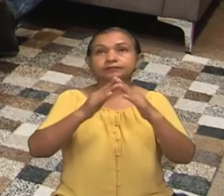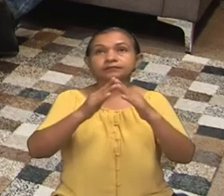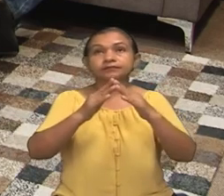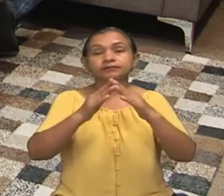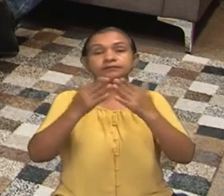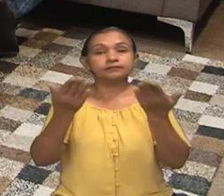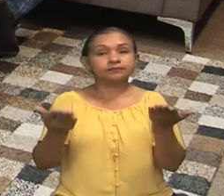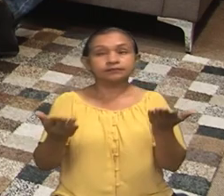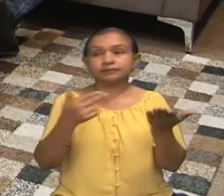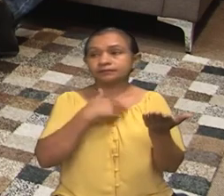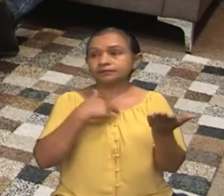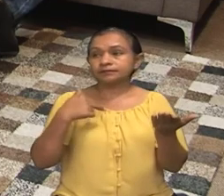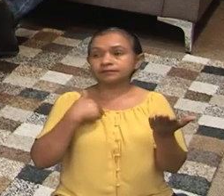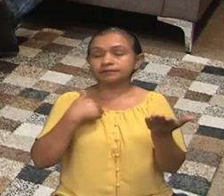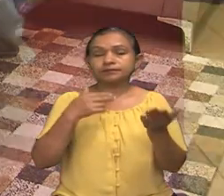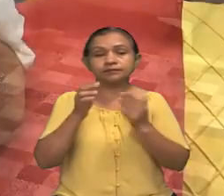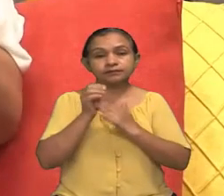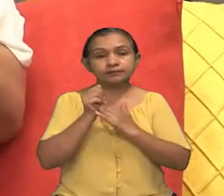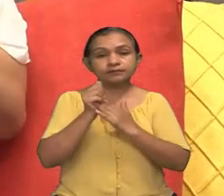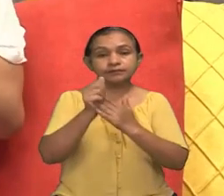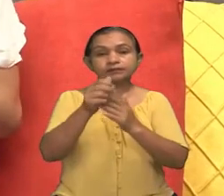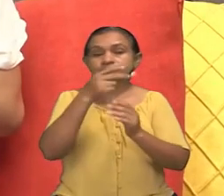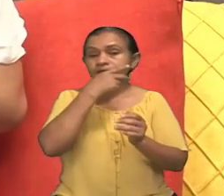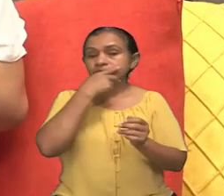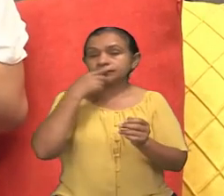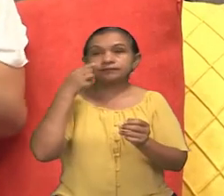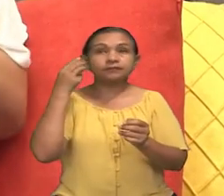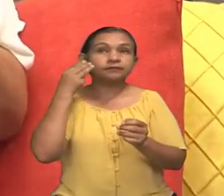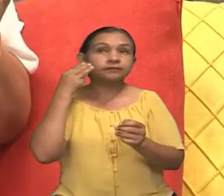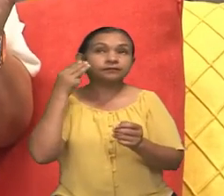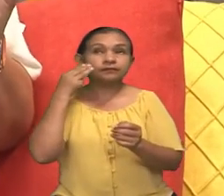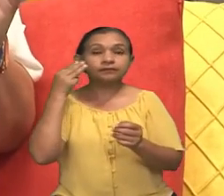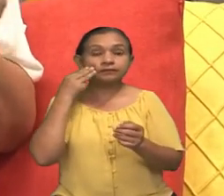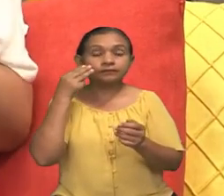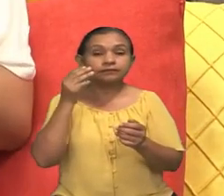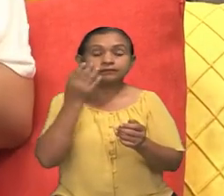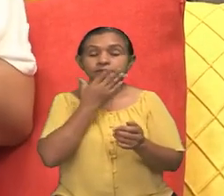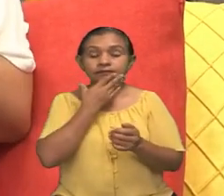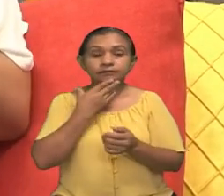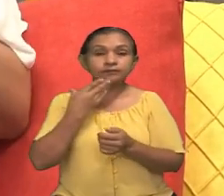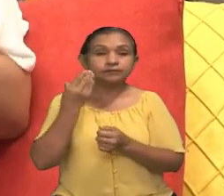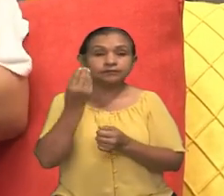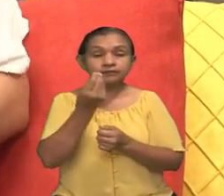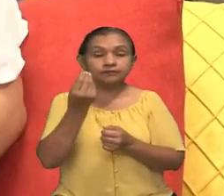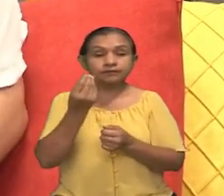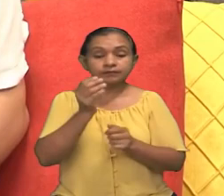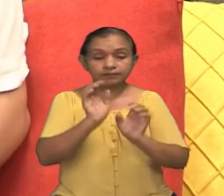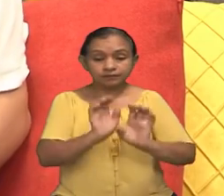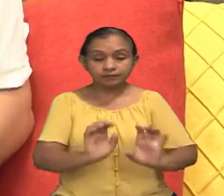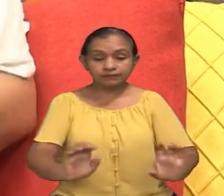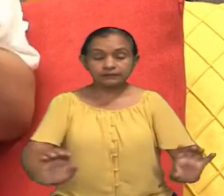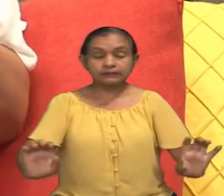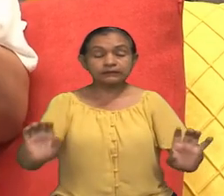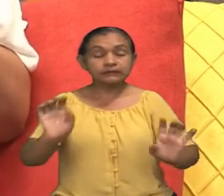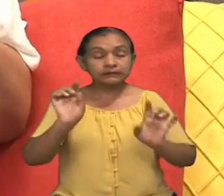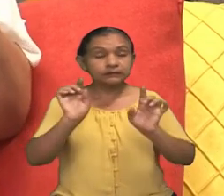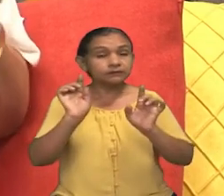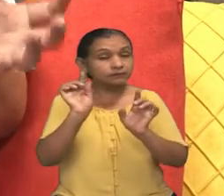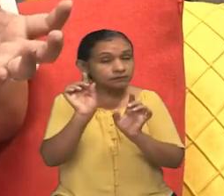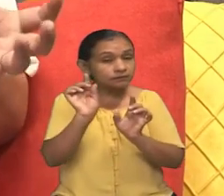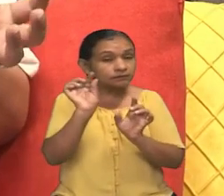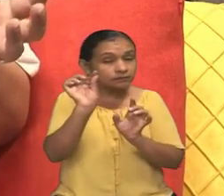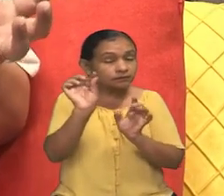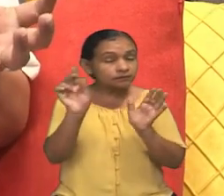fue dirigida a padres, madres y tutores de los adolescentes, de nuestros niños en riesgo. Okay. Entonces,